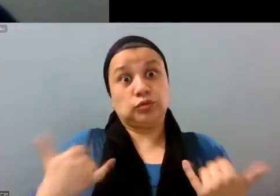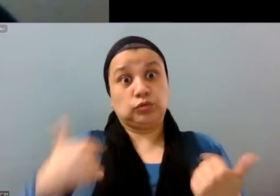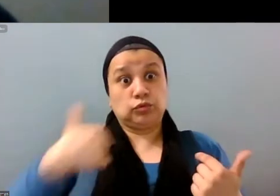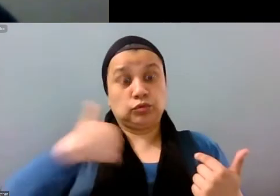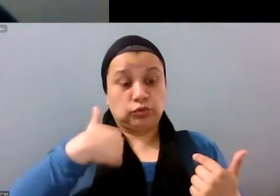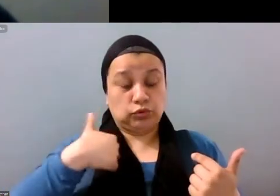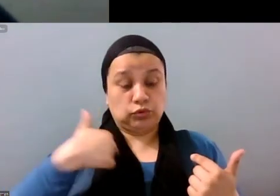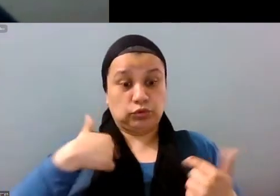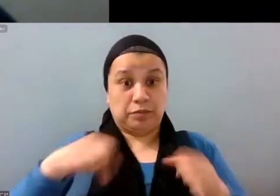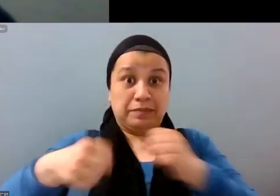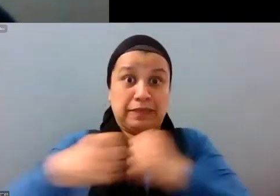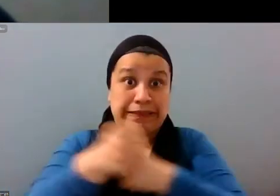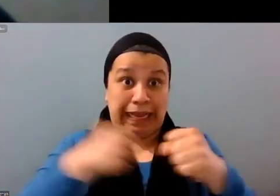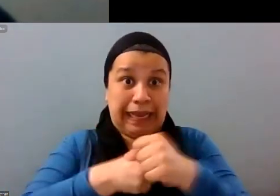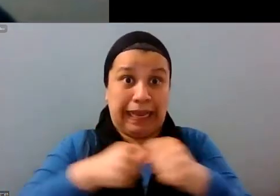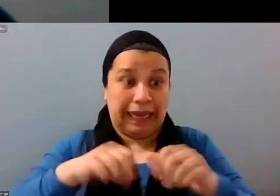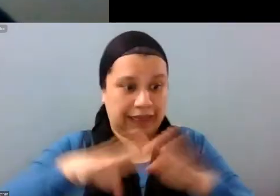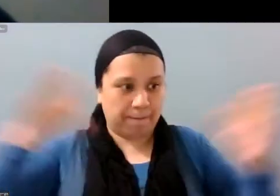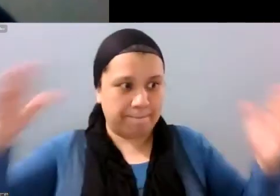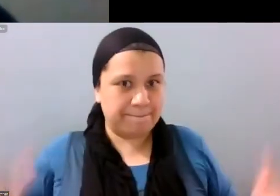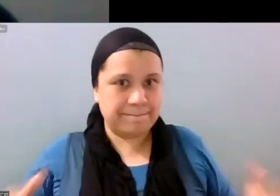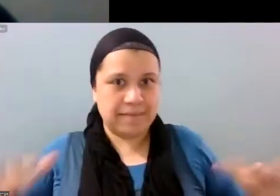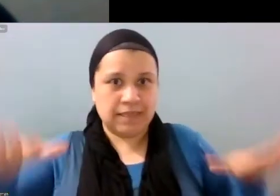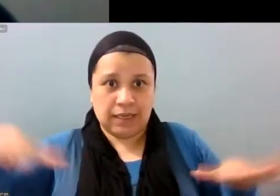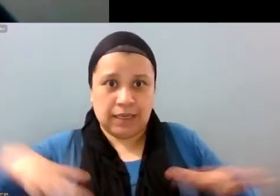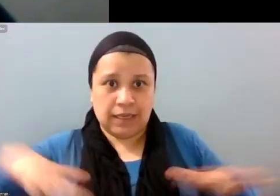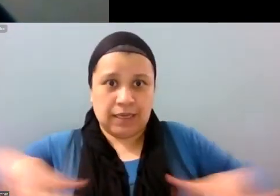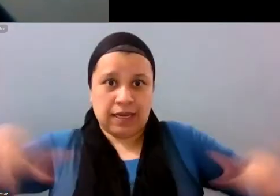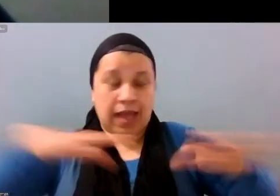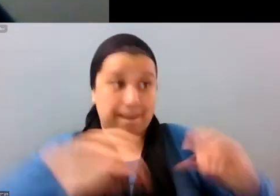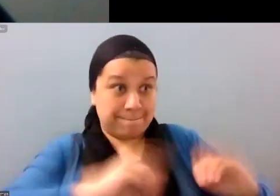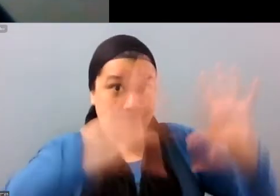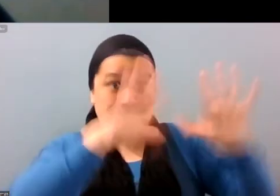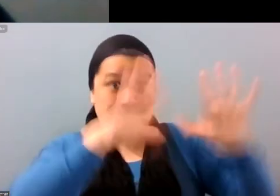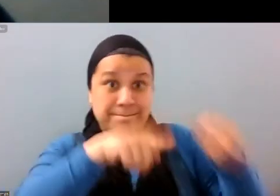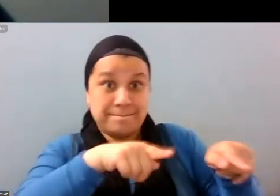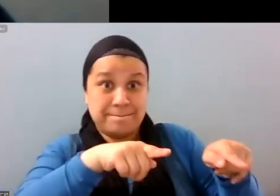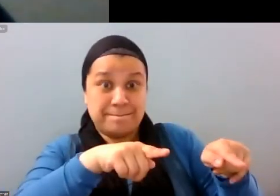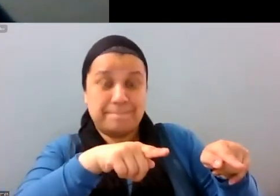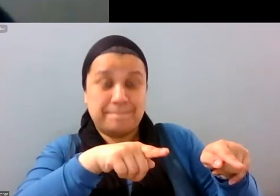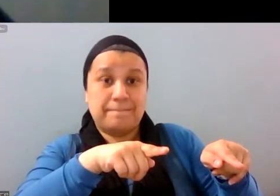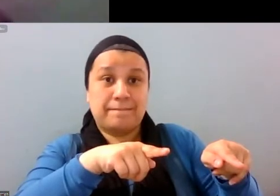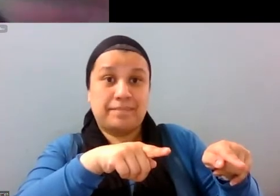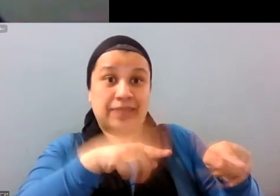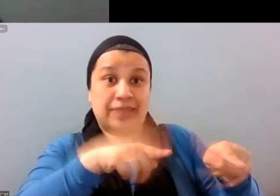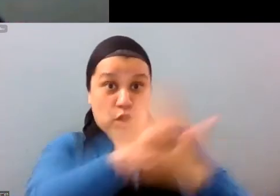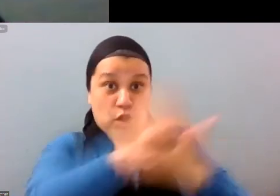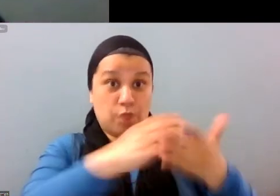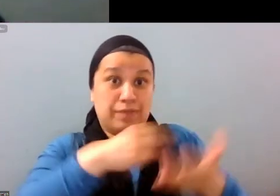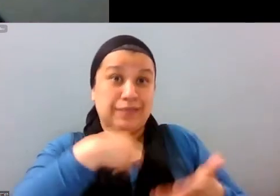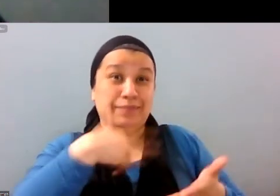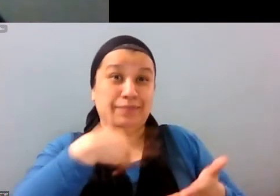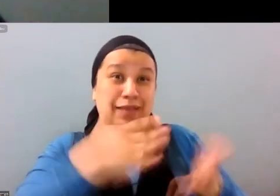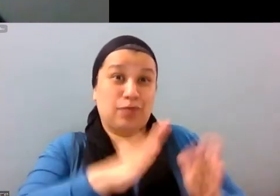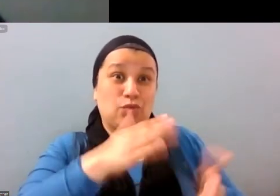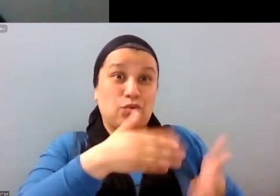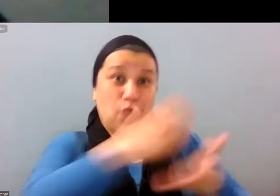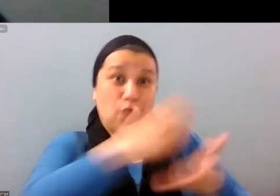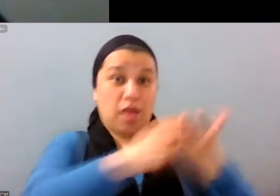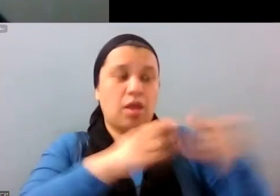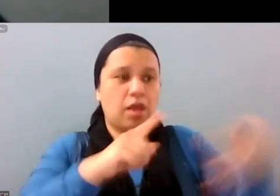mi mesa para que en las mañanas estuviera el del colegio y en las tardes yo dedicarme